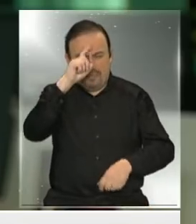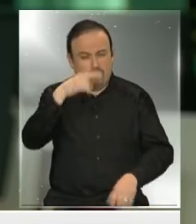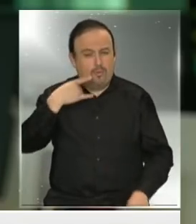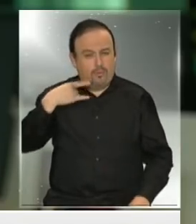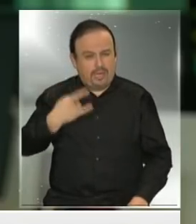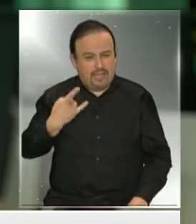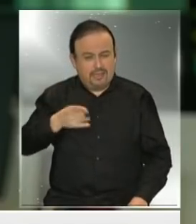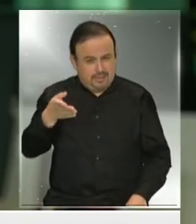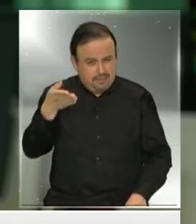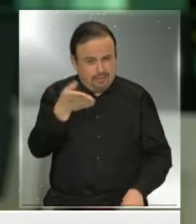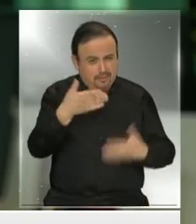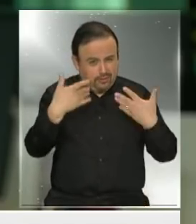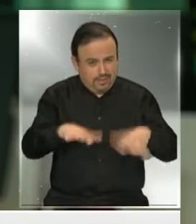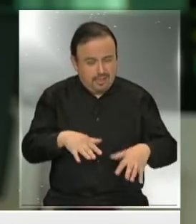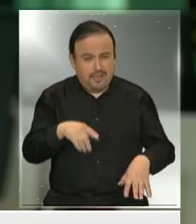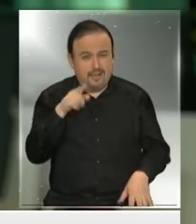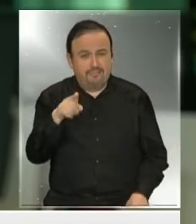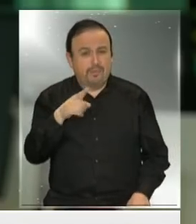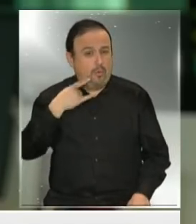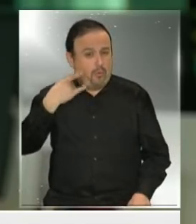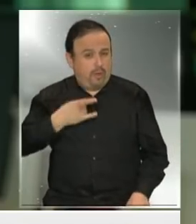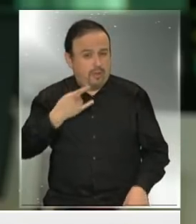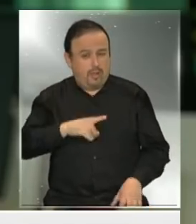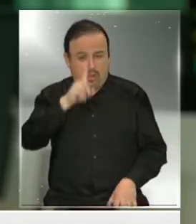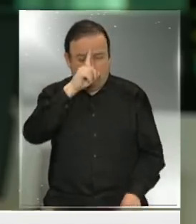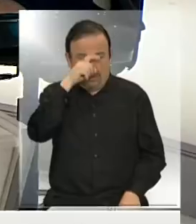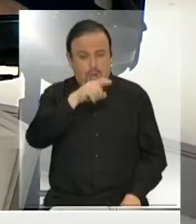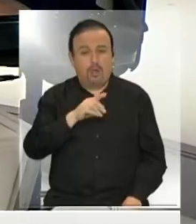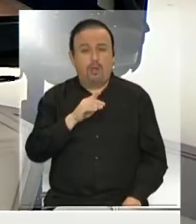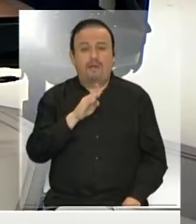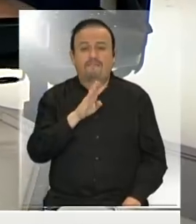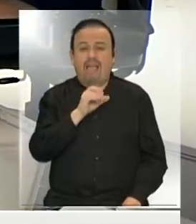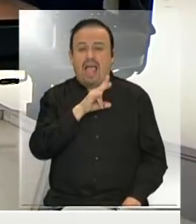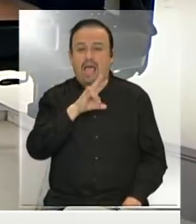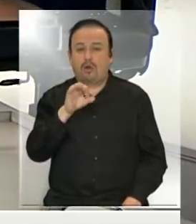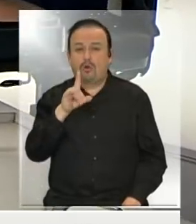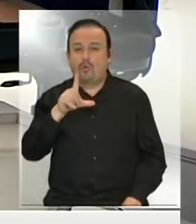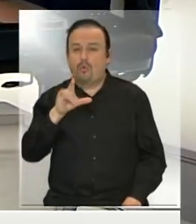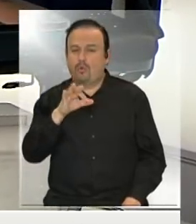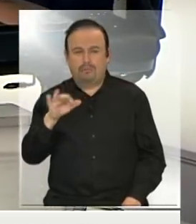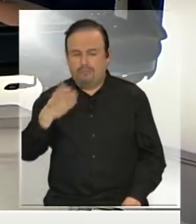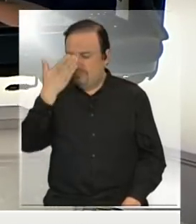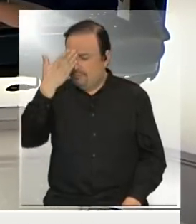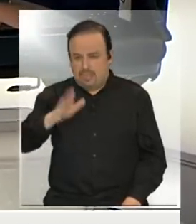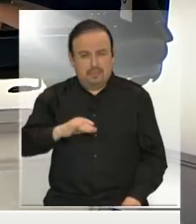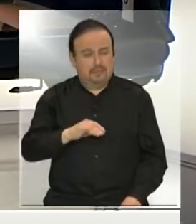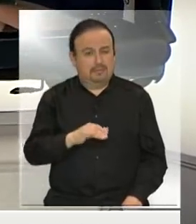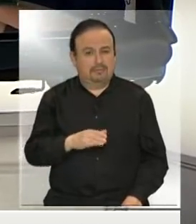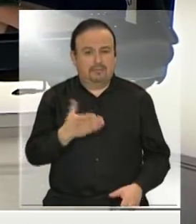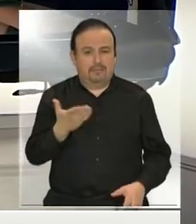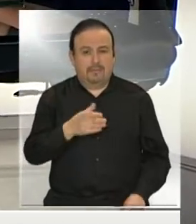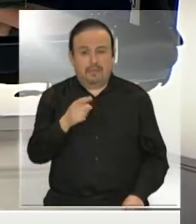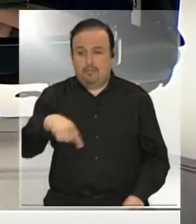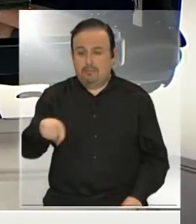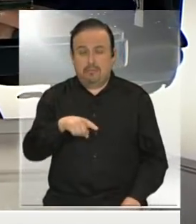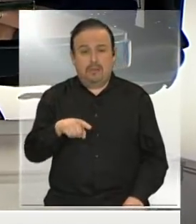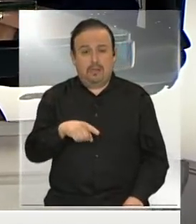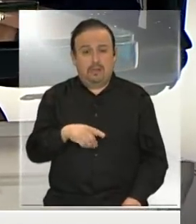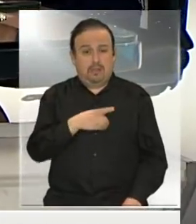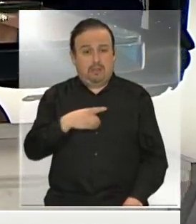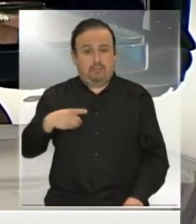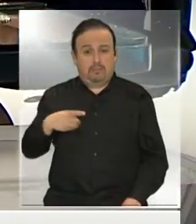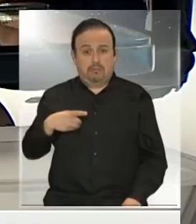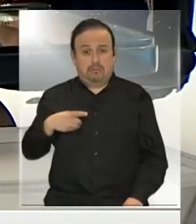urgencia han ido alguna vez a una urgencia del hospital en el barros luco es indigno indigno y ninguno de los parlamentarios que está hablando